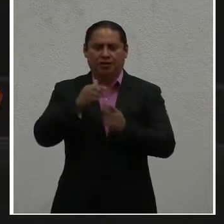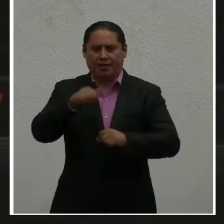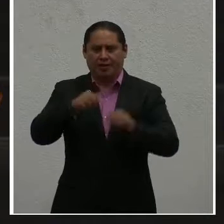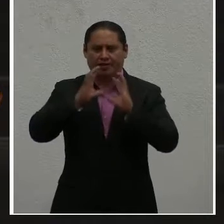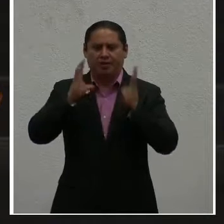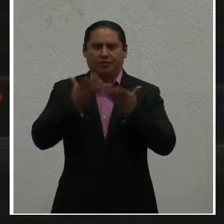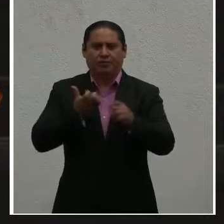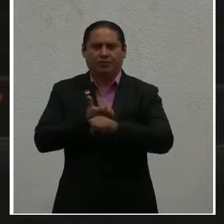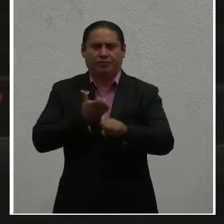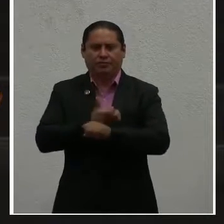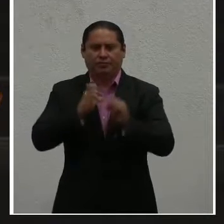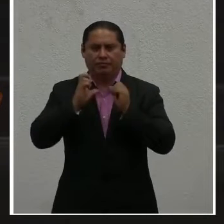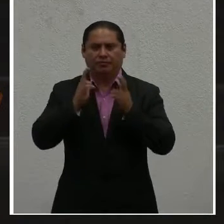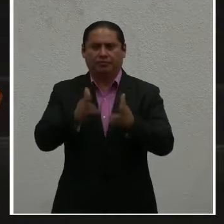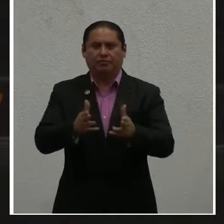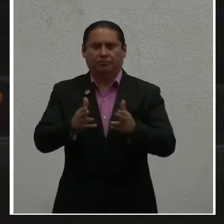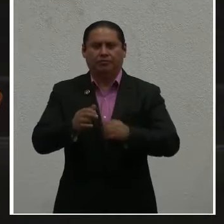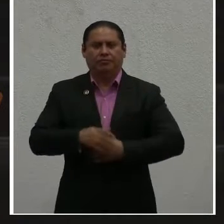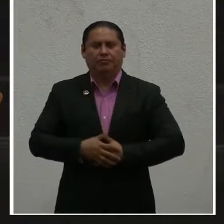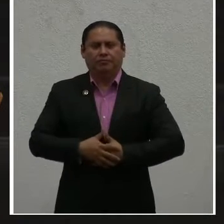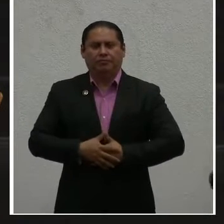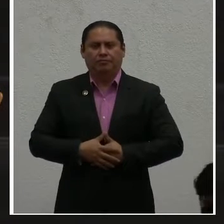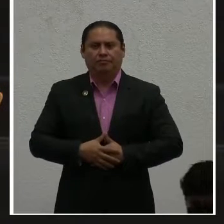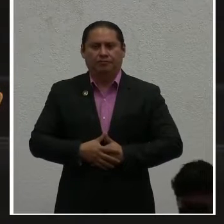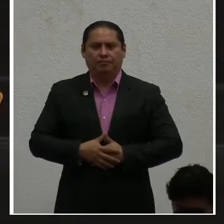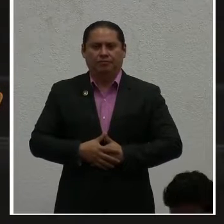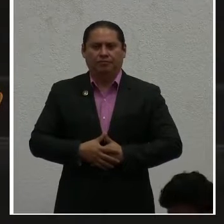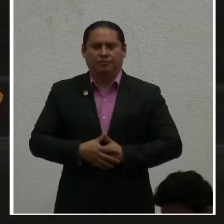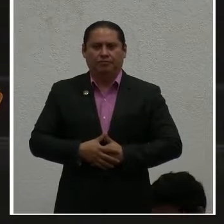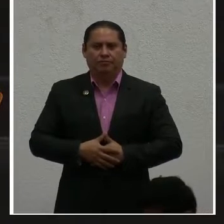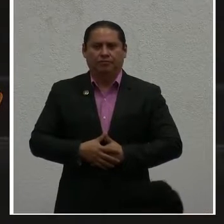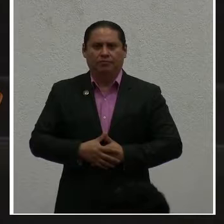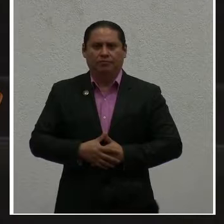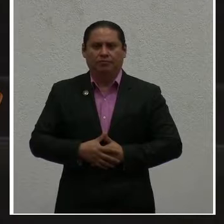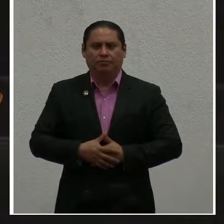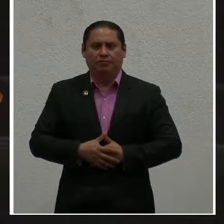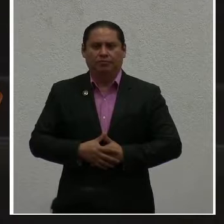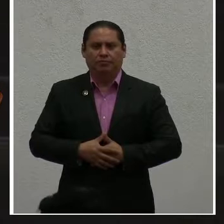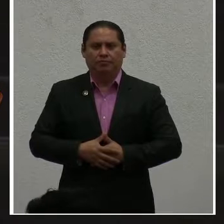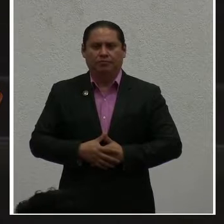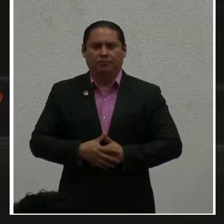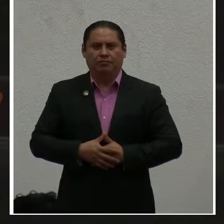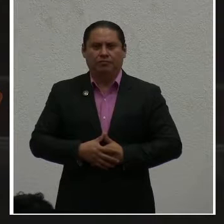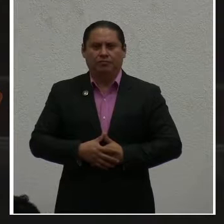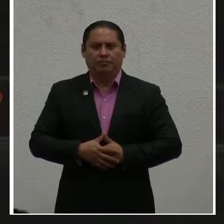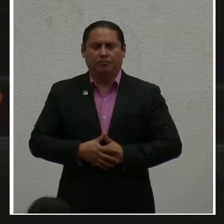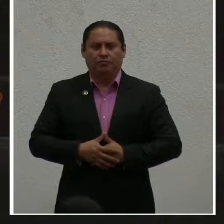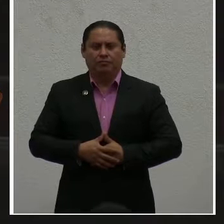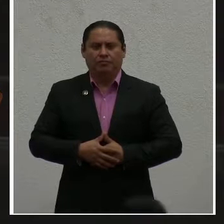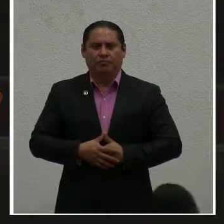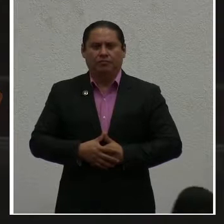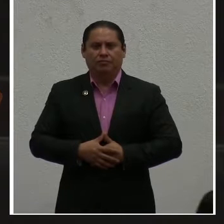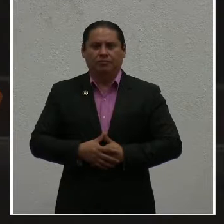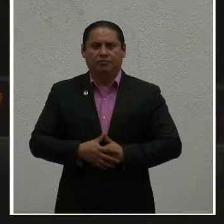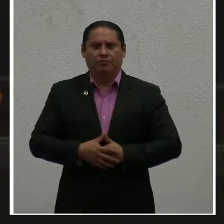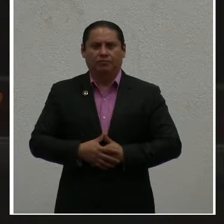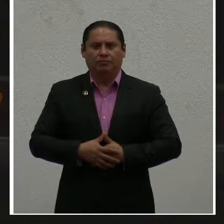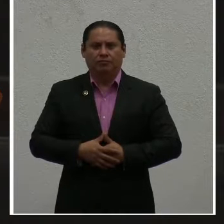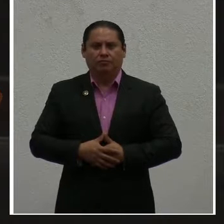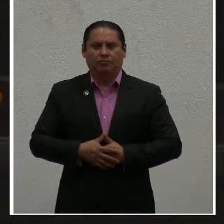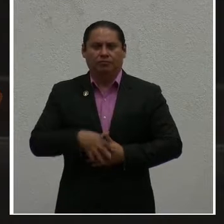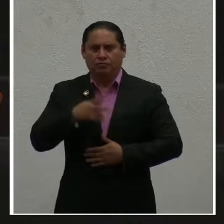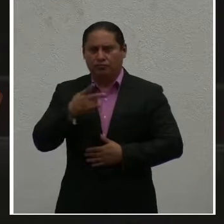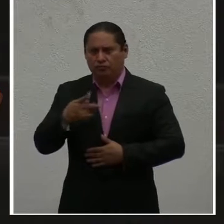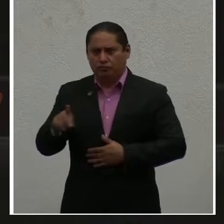68ª Legislatura Constitucional del Honorable Congreso del Estado Libre y Soberano de Chiapas, en uso de